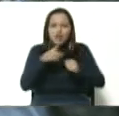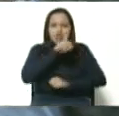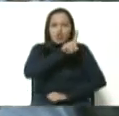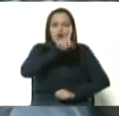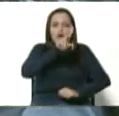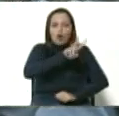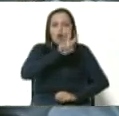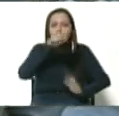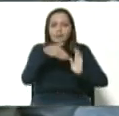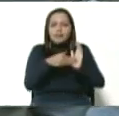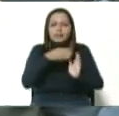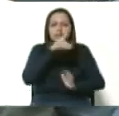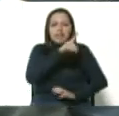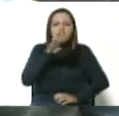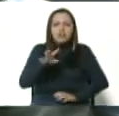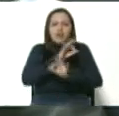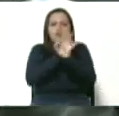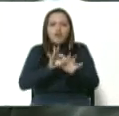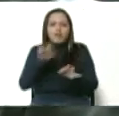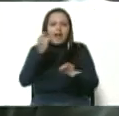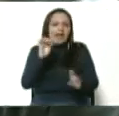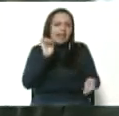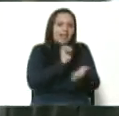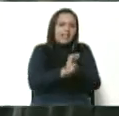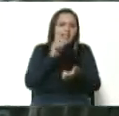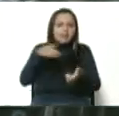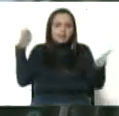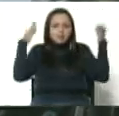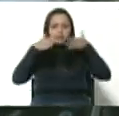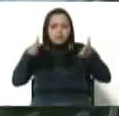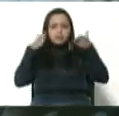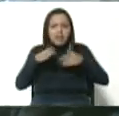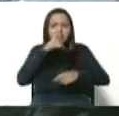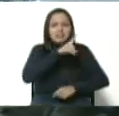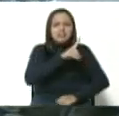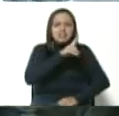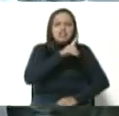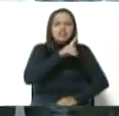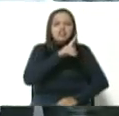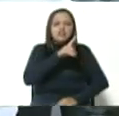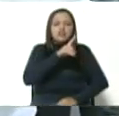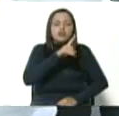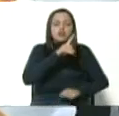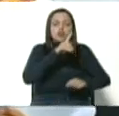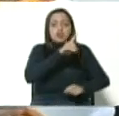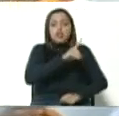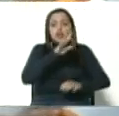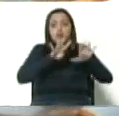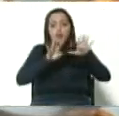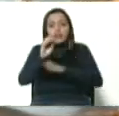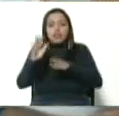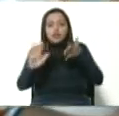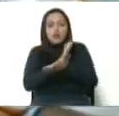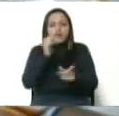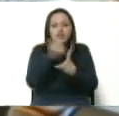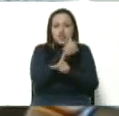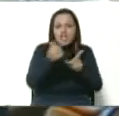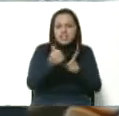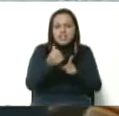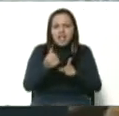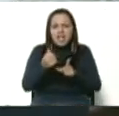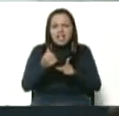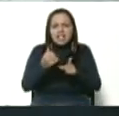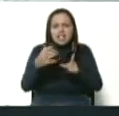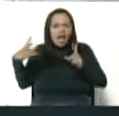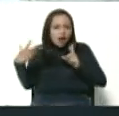de esclavitud y la recomendación 190 sobre la violencia y el acoso laboral. Por eso,